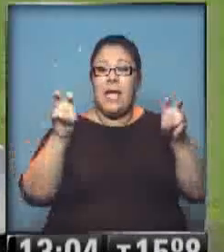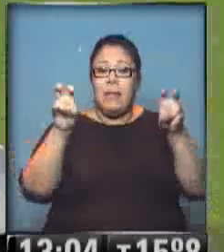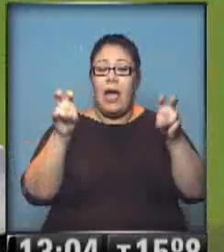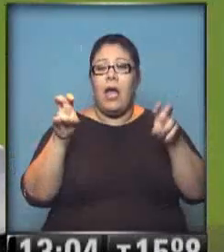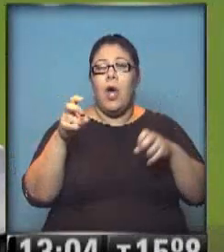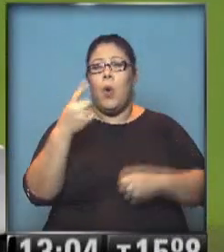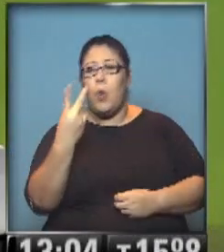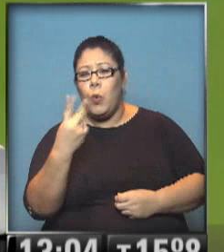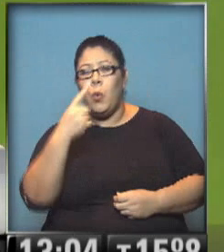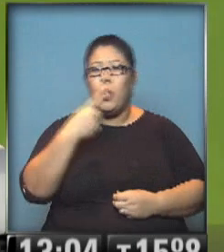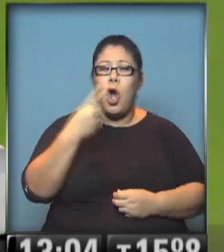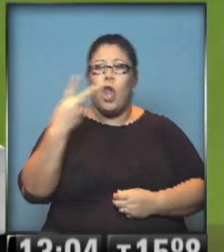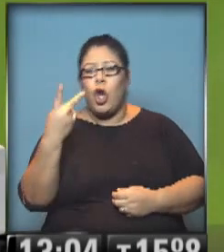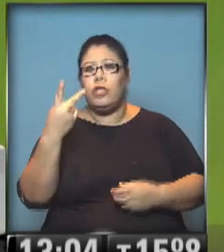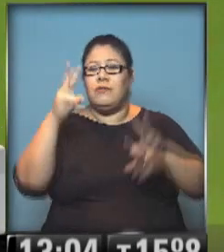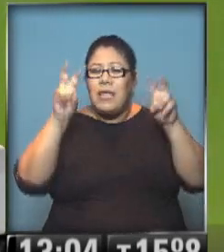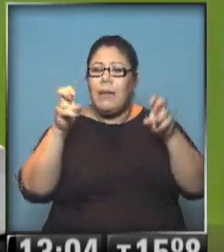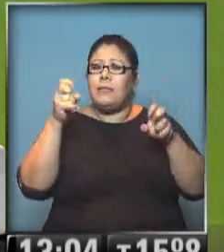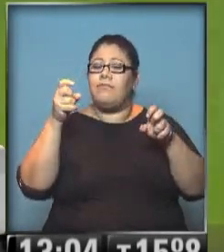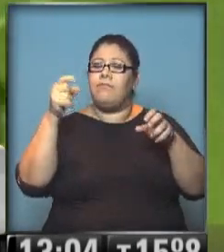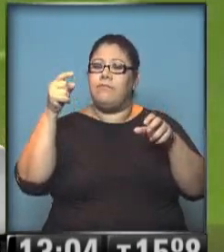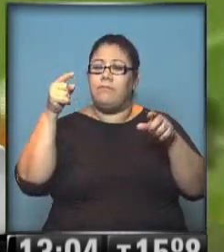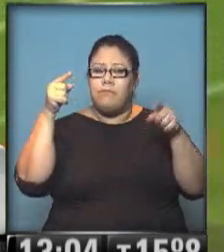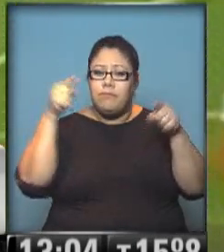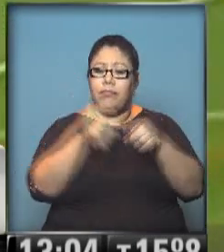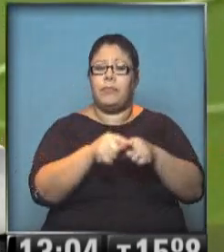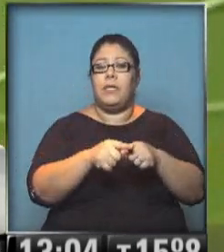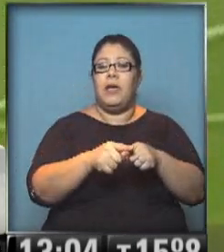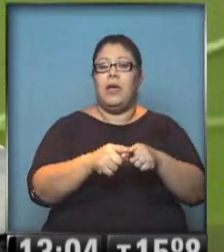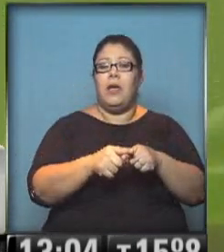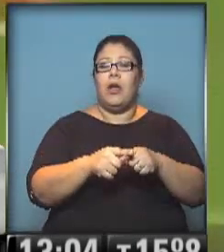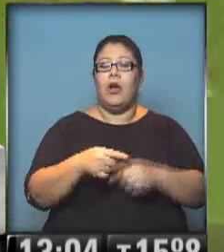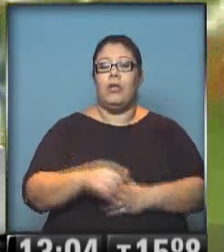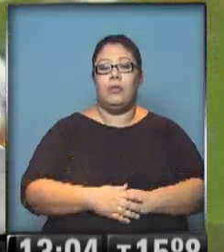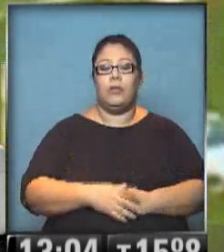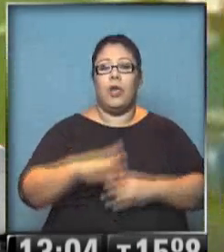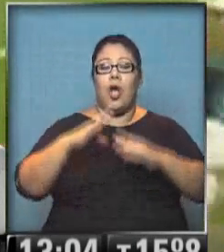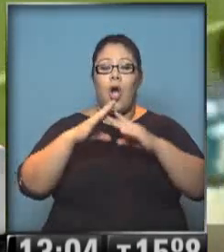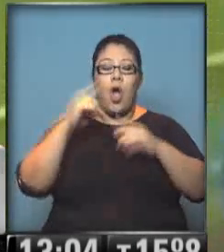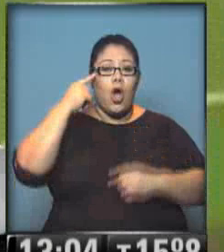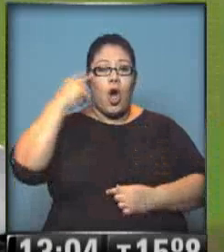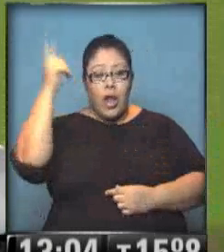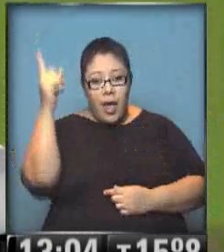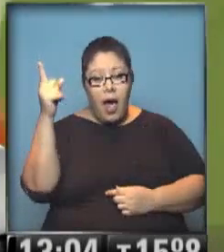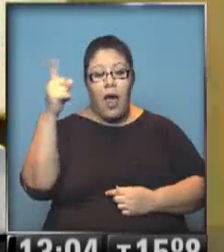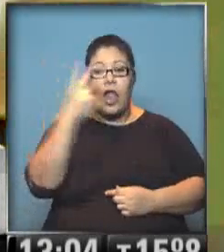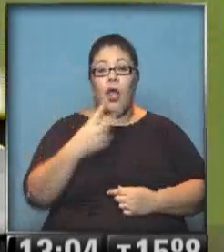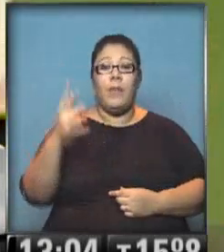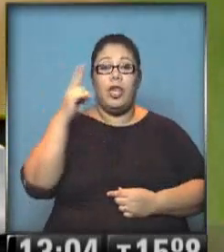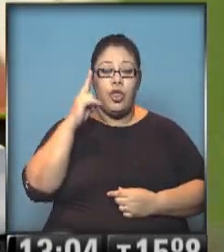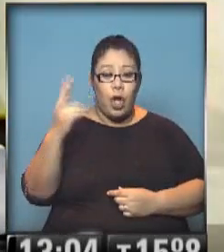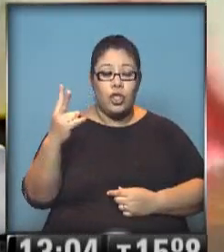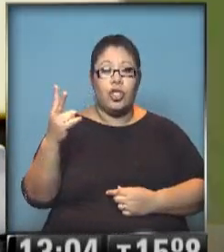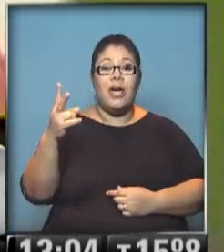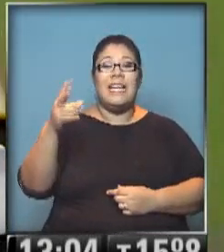dos hechos puntuales con la selección italiana en Corea-Japón 2002, perjudicando severamente a la selección italiana en